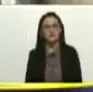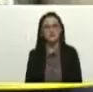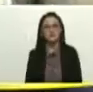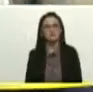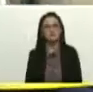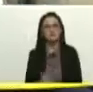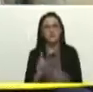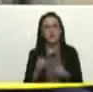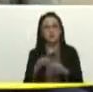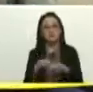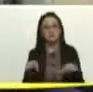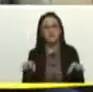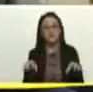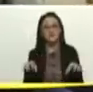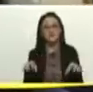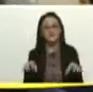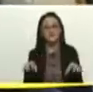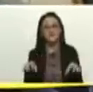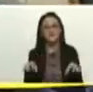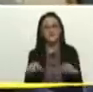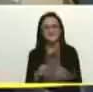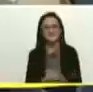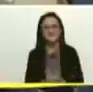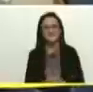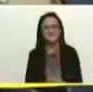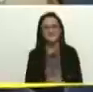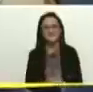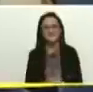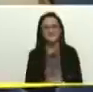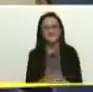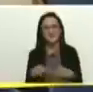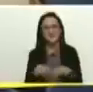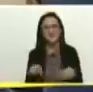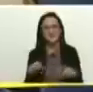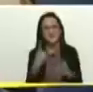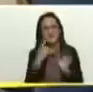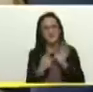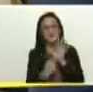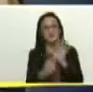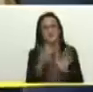divididos entre nosotros y divididos ante el mundo.